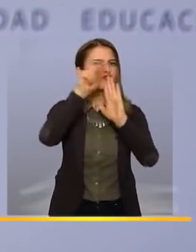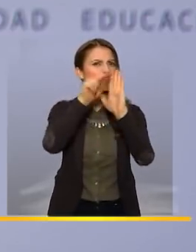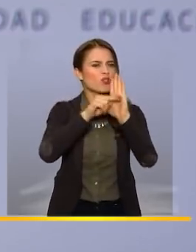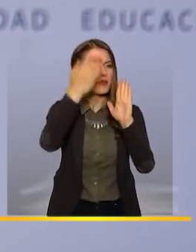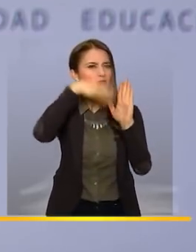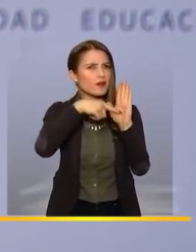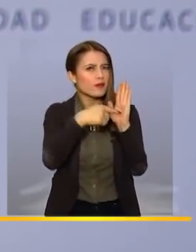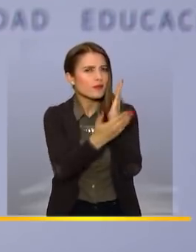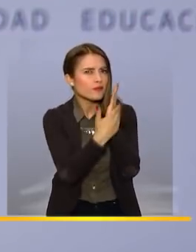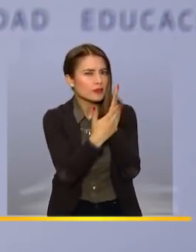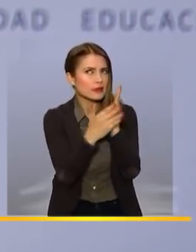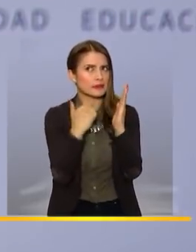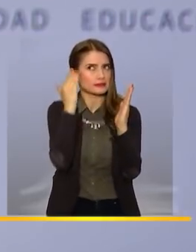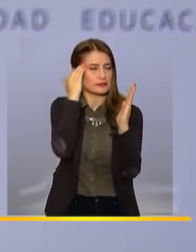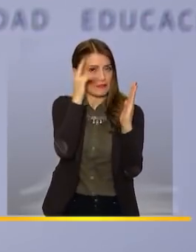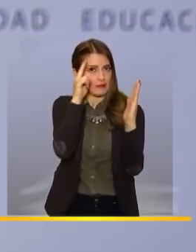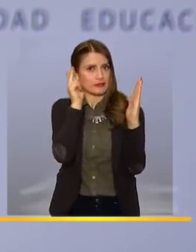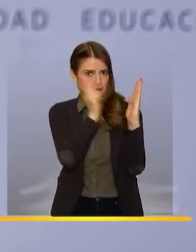internacional y